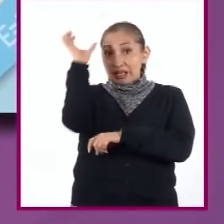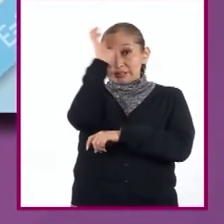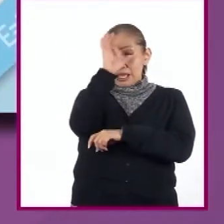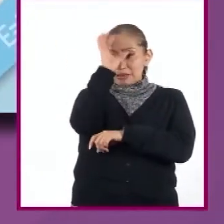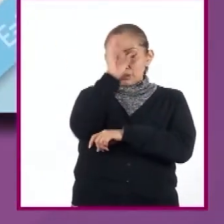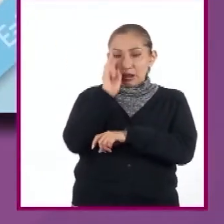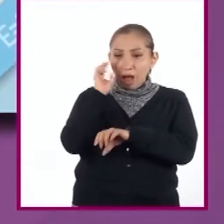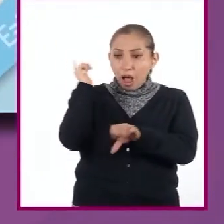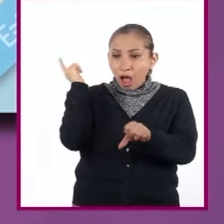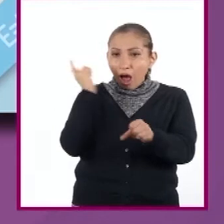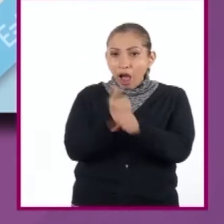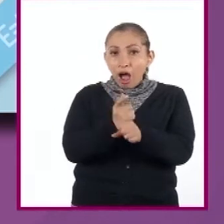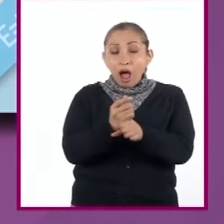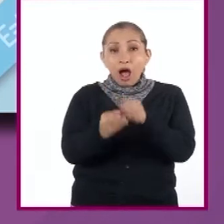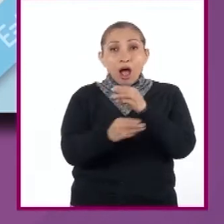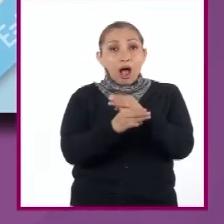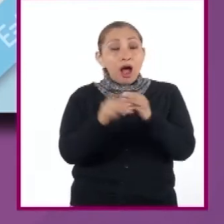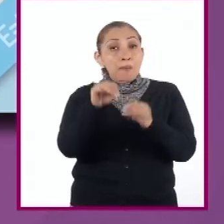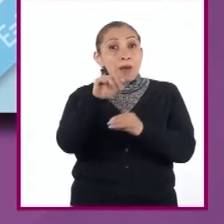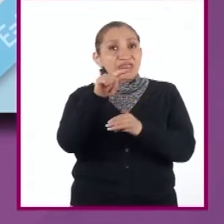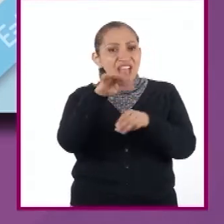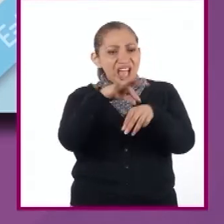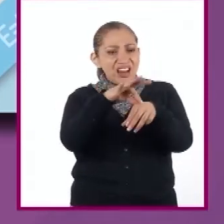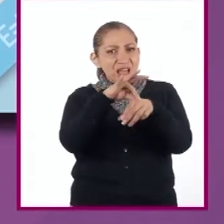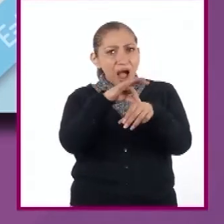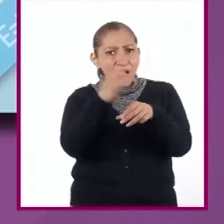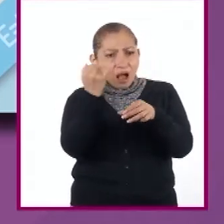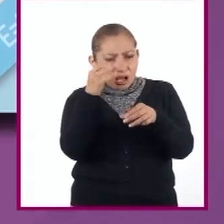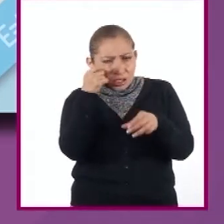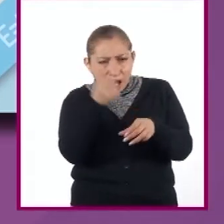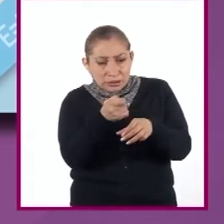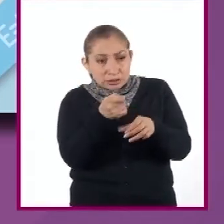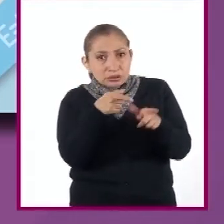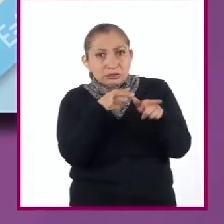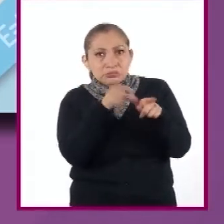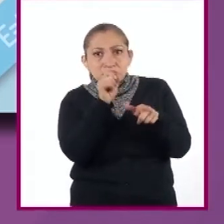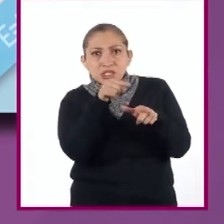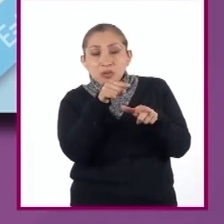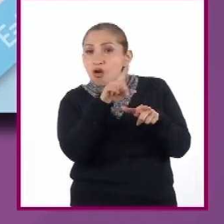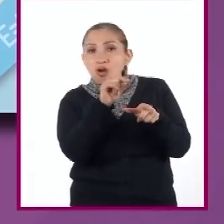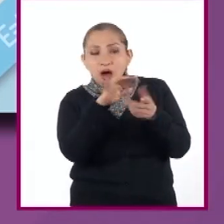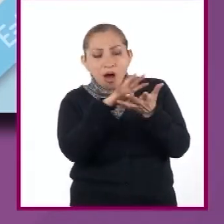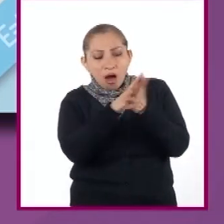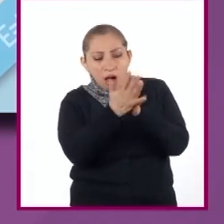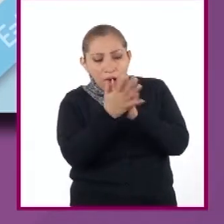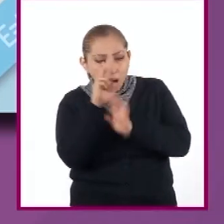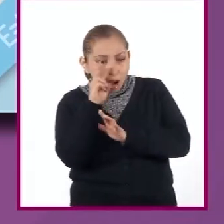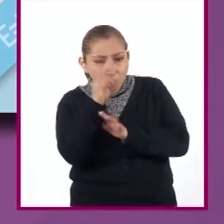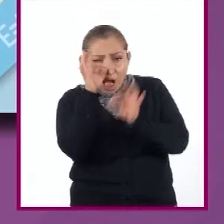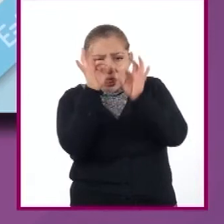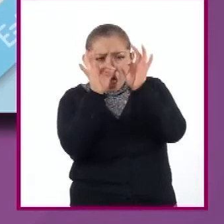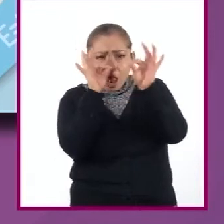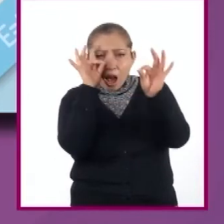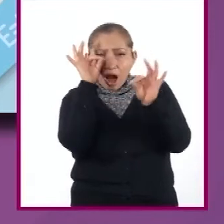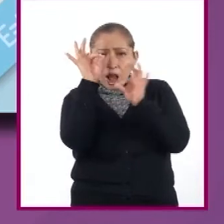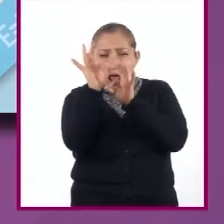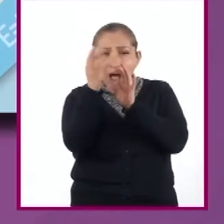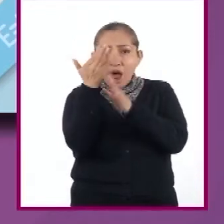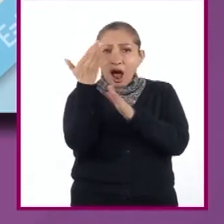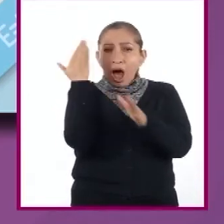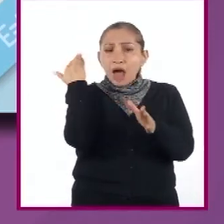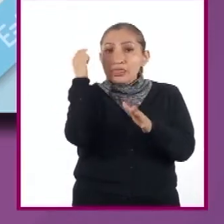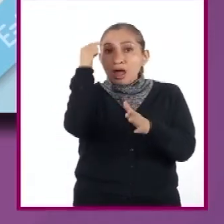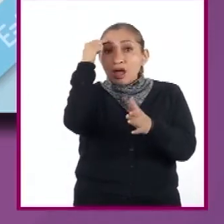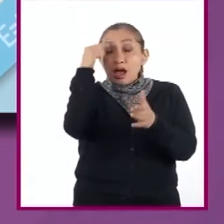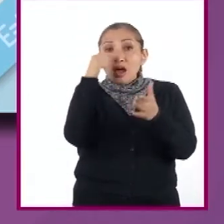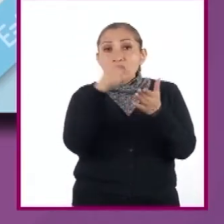fue descubriendo que la materia no es, como parece, continua, sino que está formada por partículas que inicialmente se